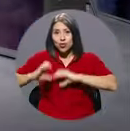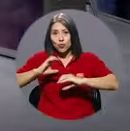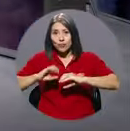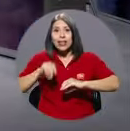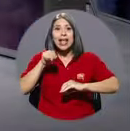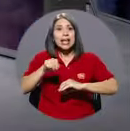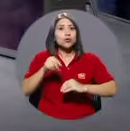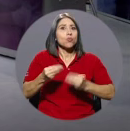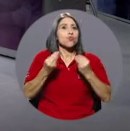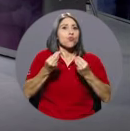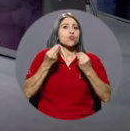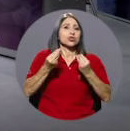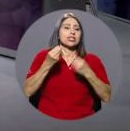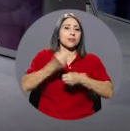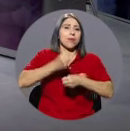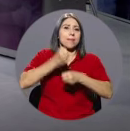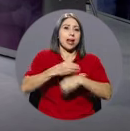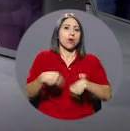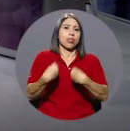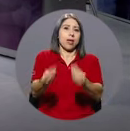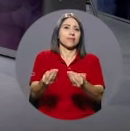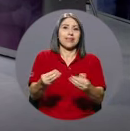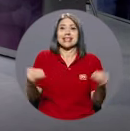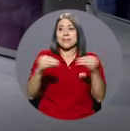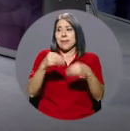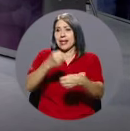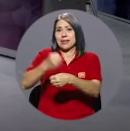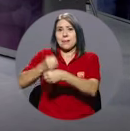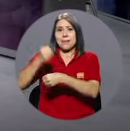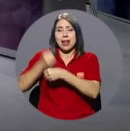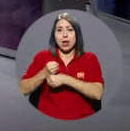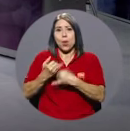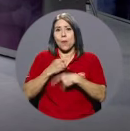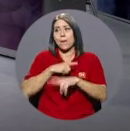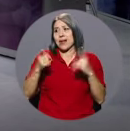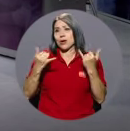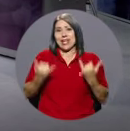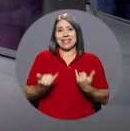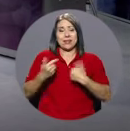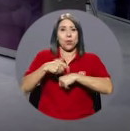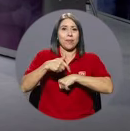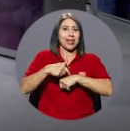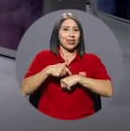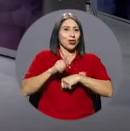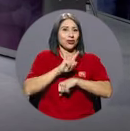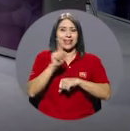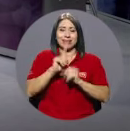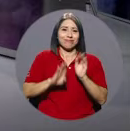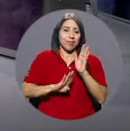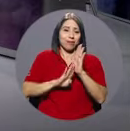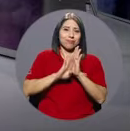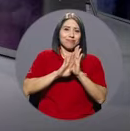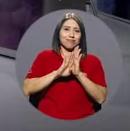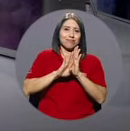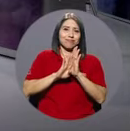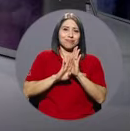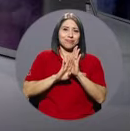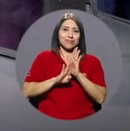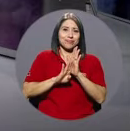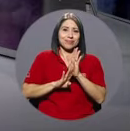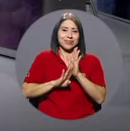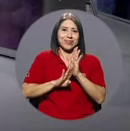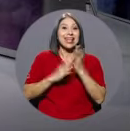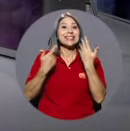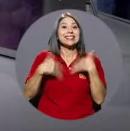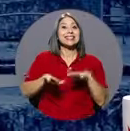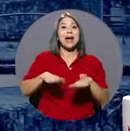que genera muchísimo empleo en el país. De hecho, es el sector que más empleo genera y en este momento está en decrecimiento. Ya lleva más de 5 meses en tasas de